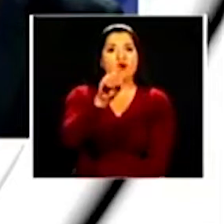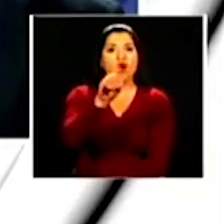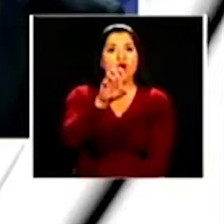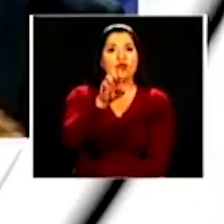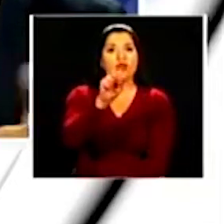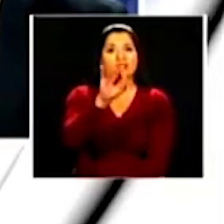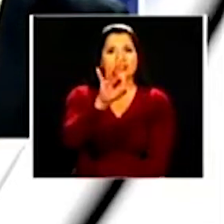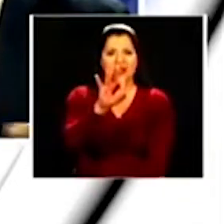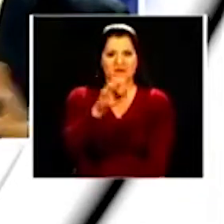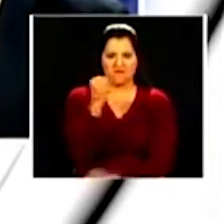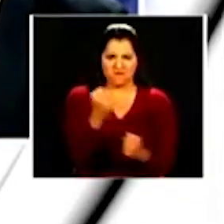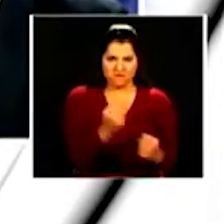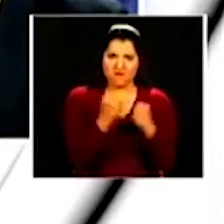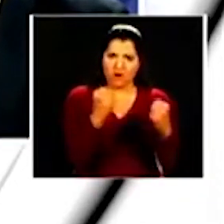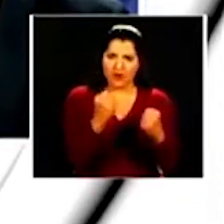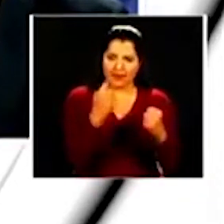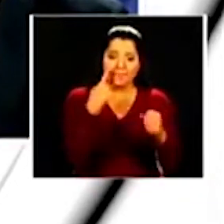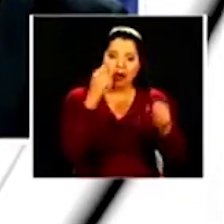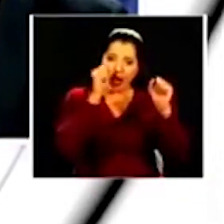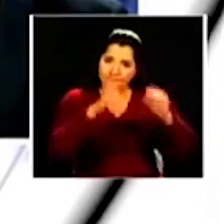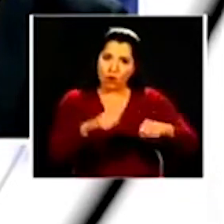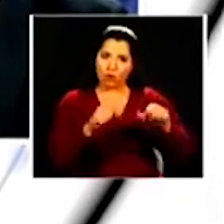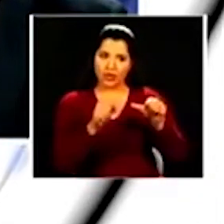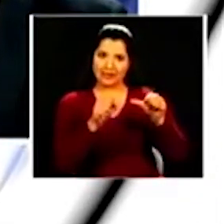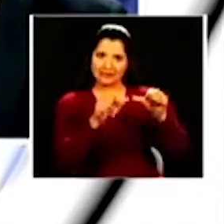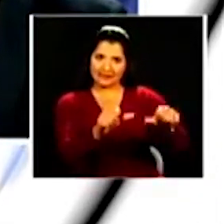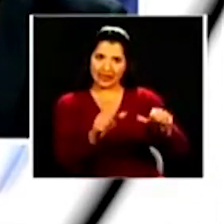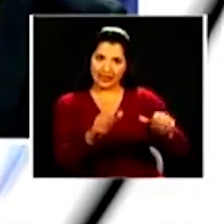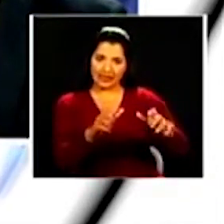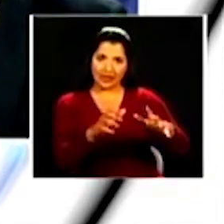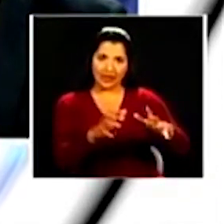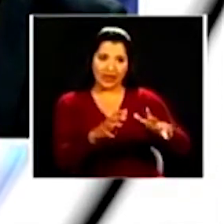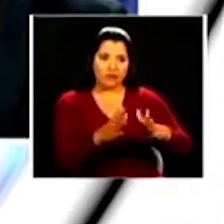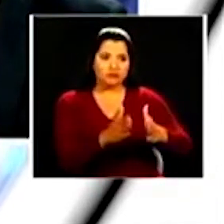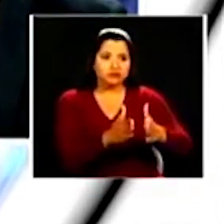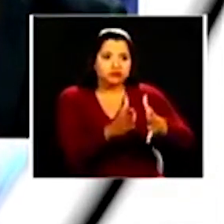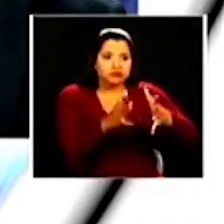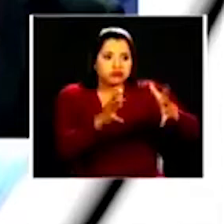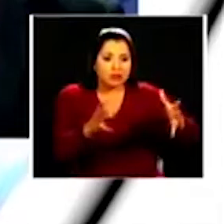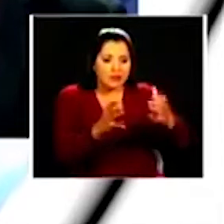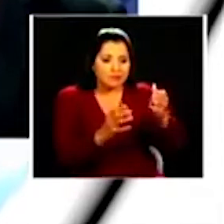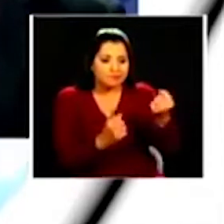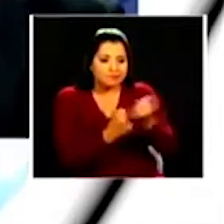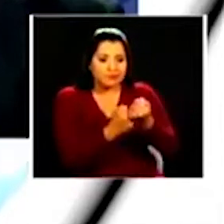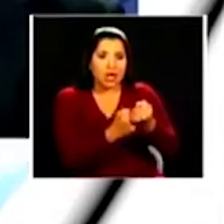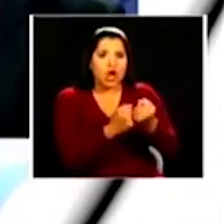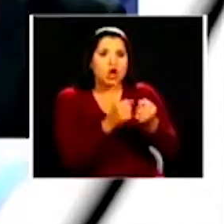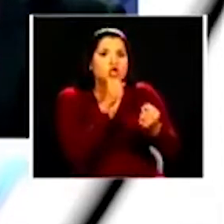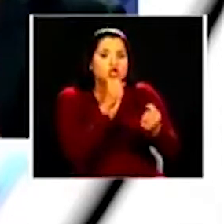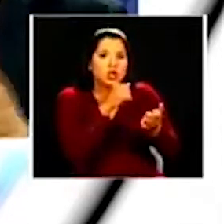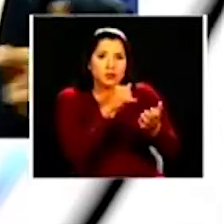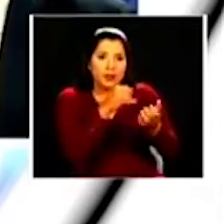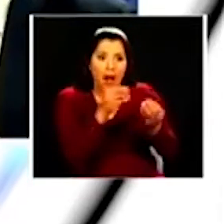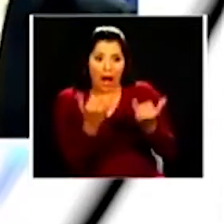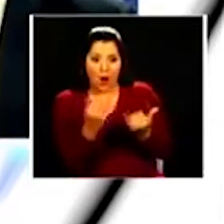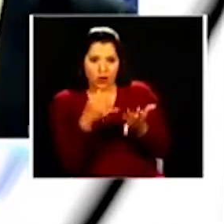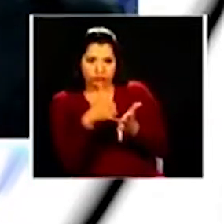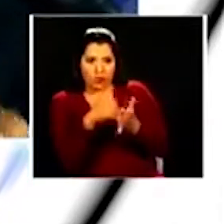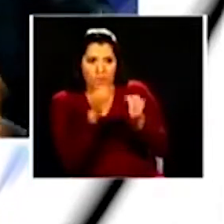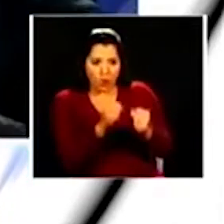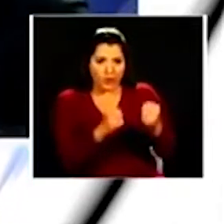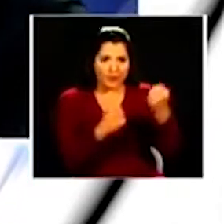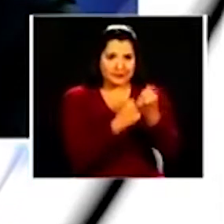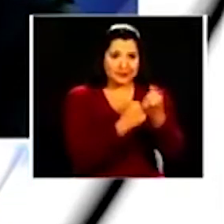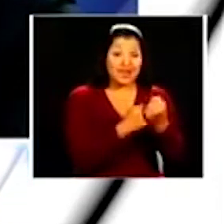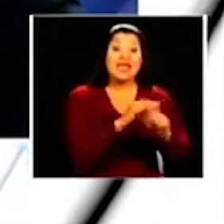contributivo, que es una de las mejores formas para apoyar a los adultos mayores en vulnerabilidad, y también resolver el tema fiscal, pero no